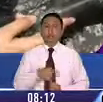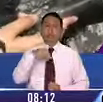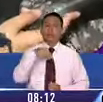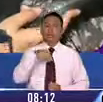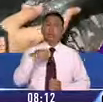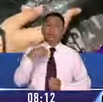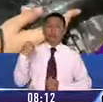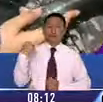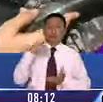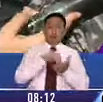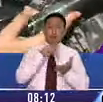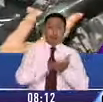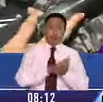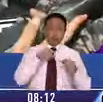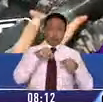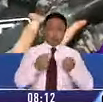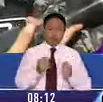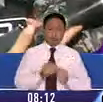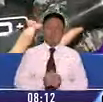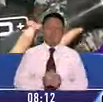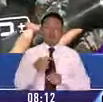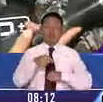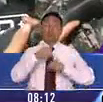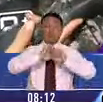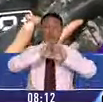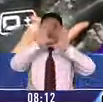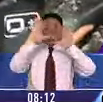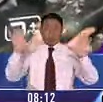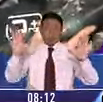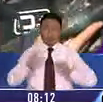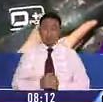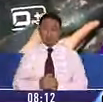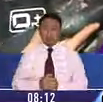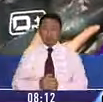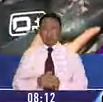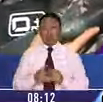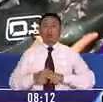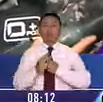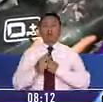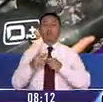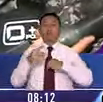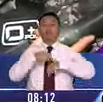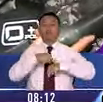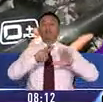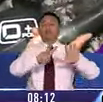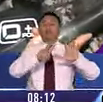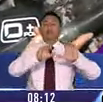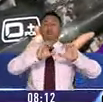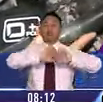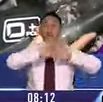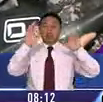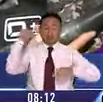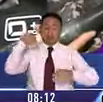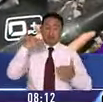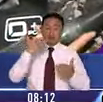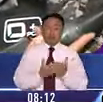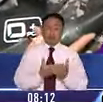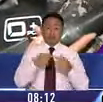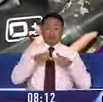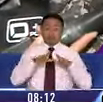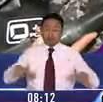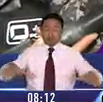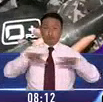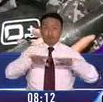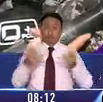del dispositivo desde horas de la mañana, ejecutado específicamente a las 7 de la mañana ya con la amplitud, y